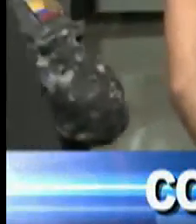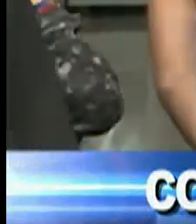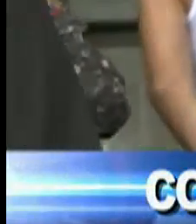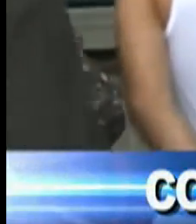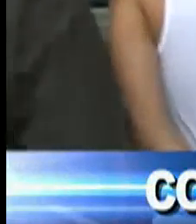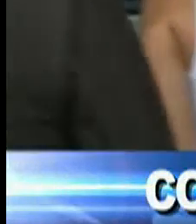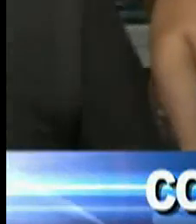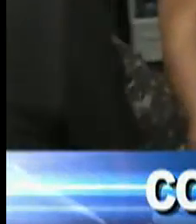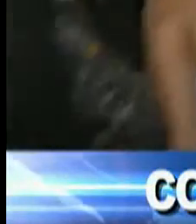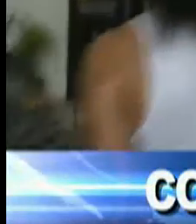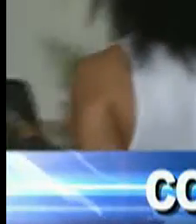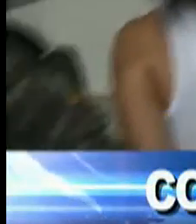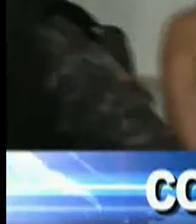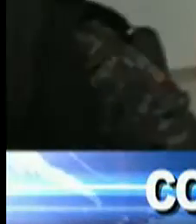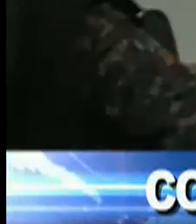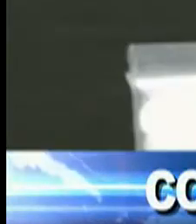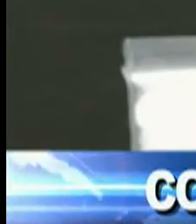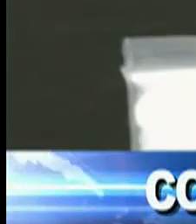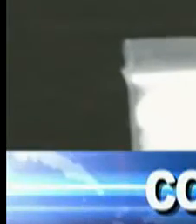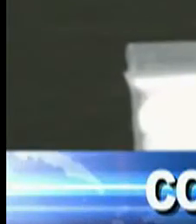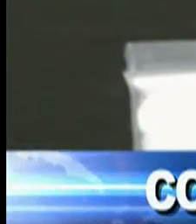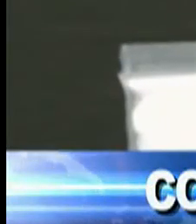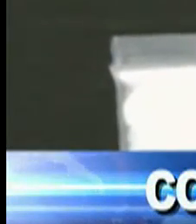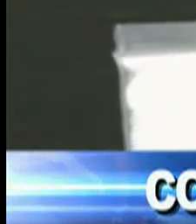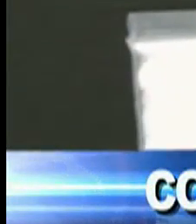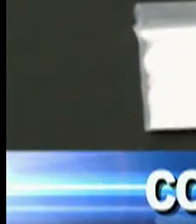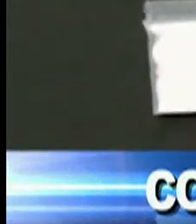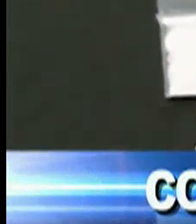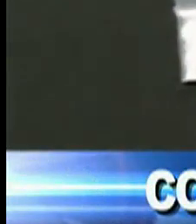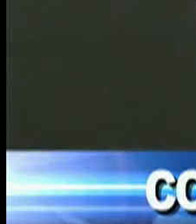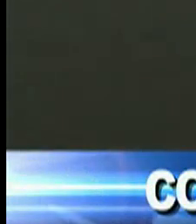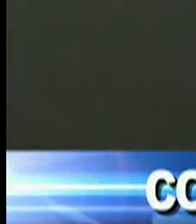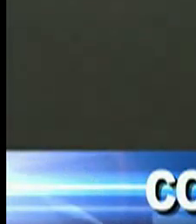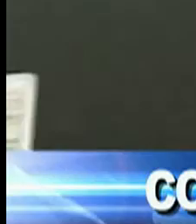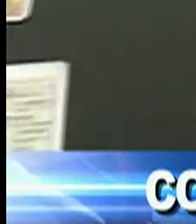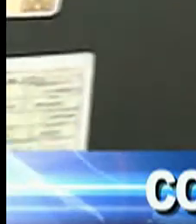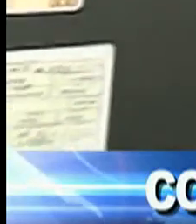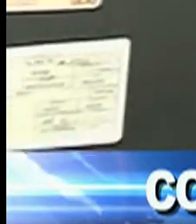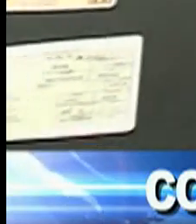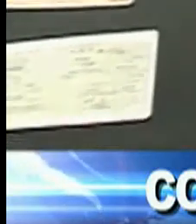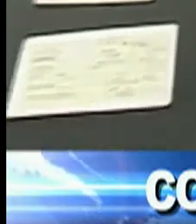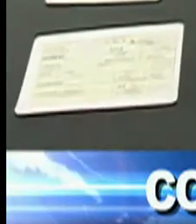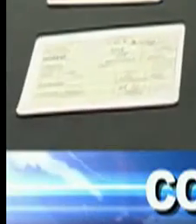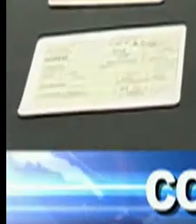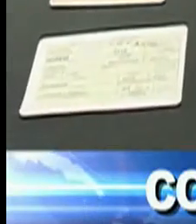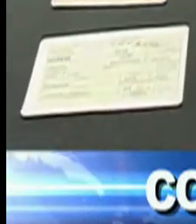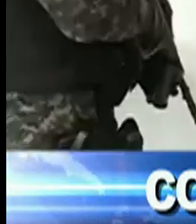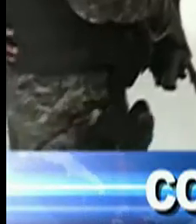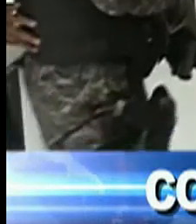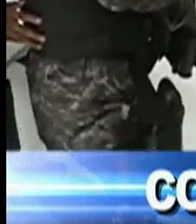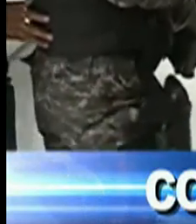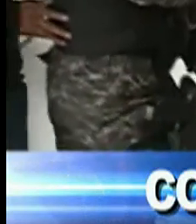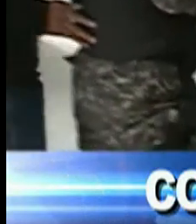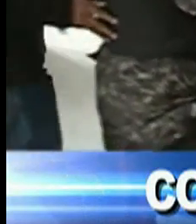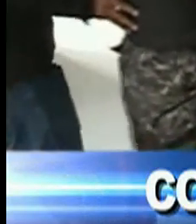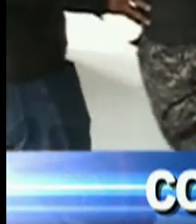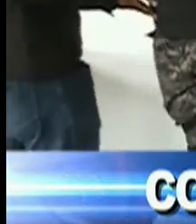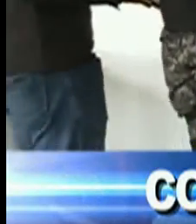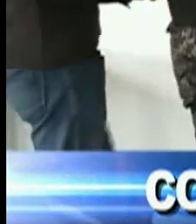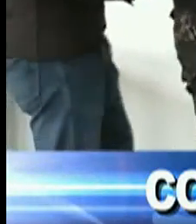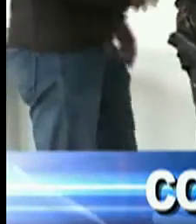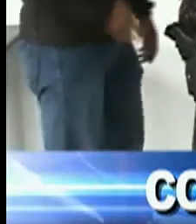Enseguida, un colombiano fue detenido en Quito. Al parecer, se trataría de un